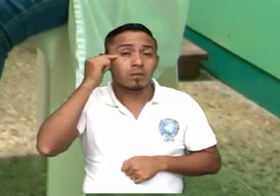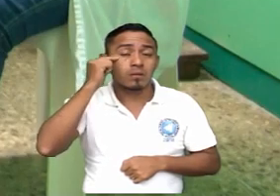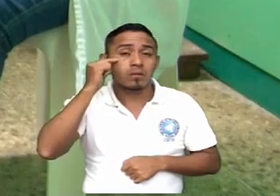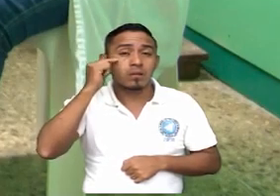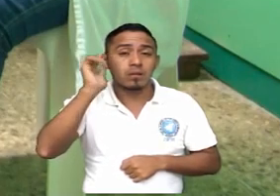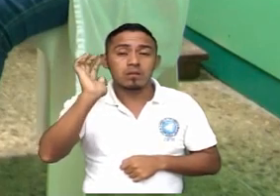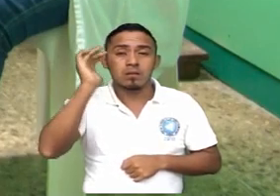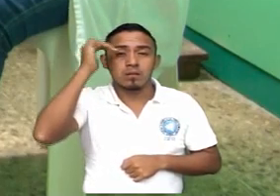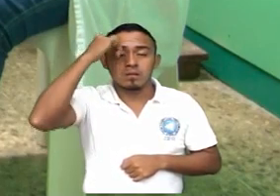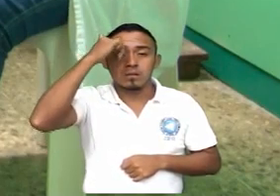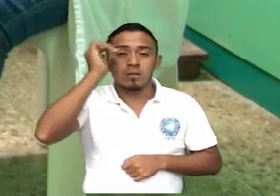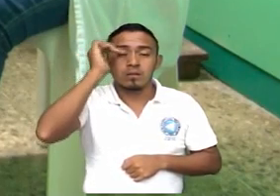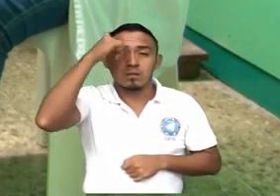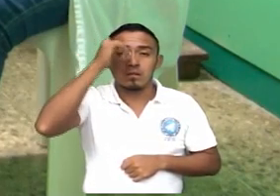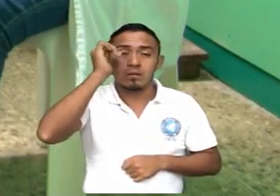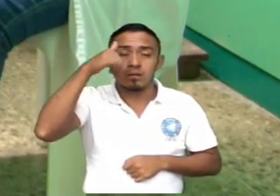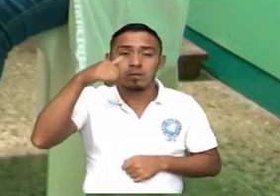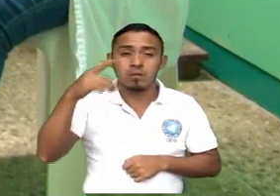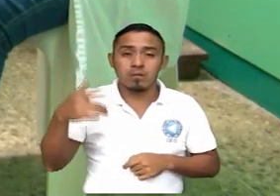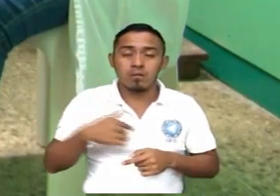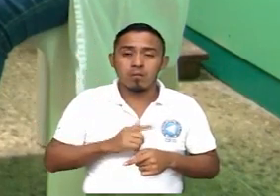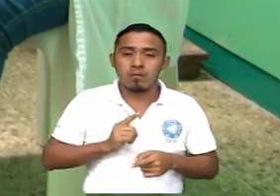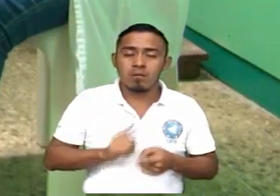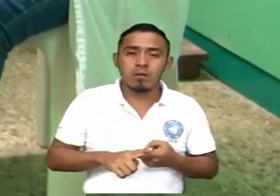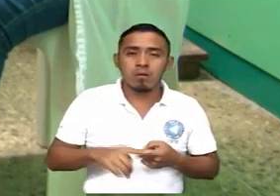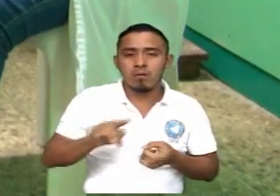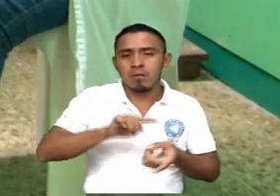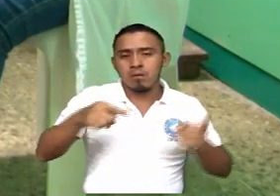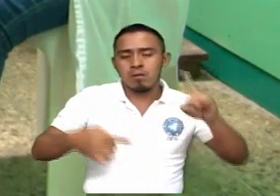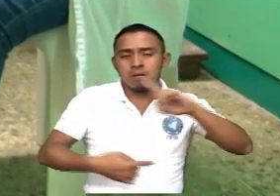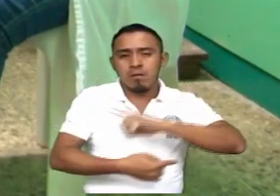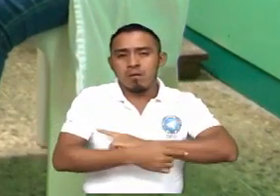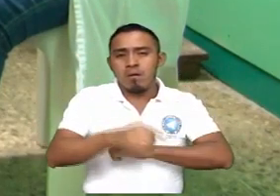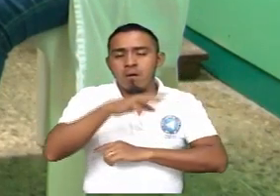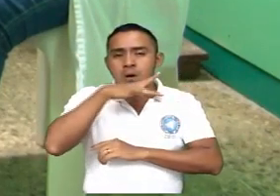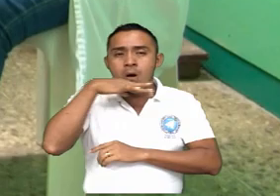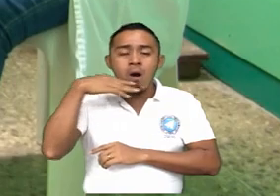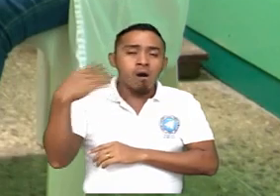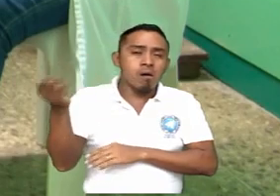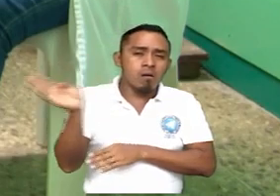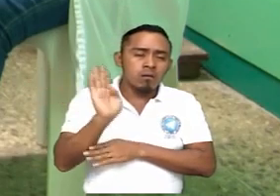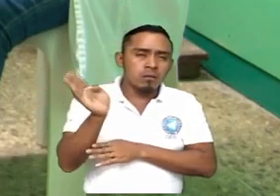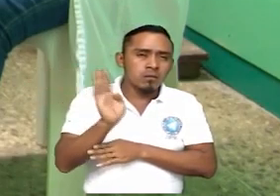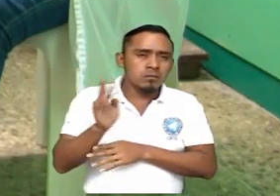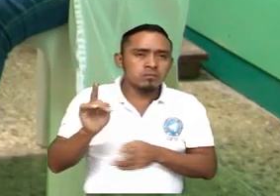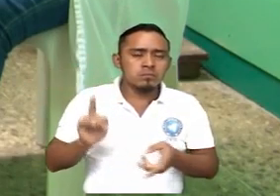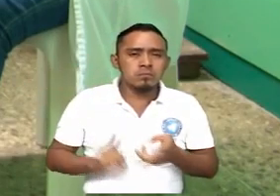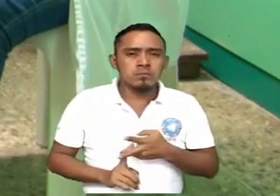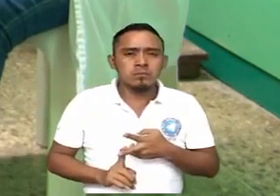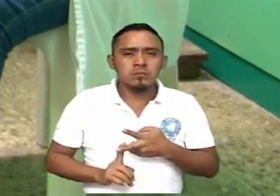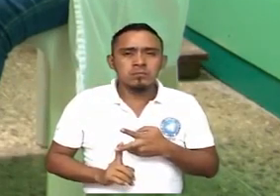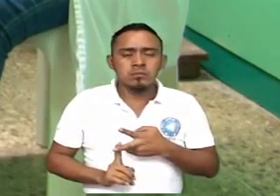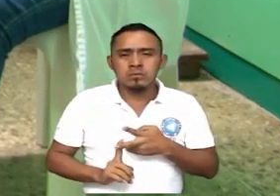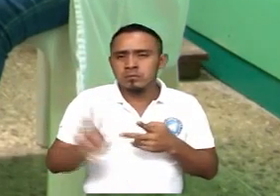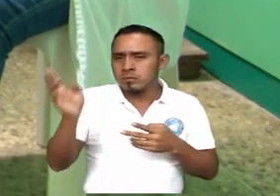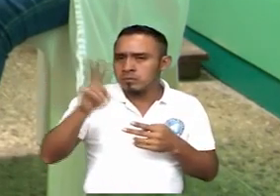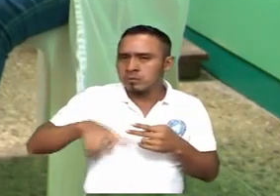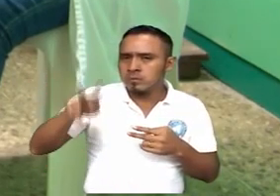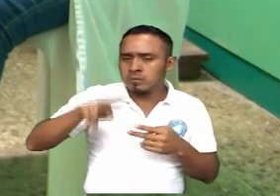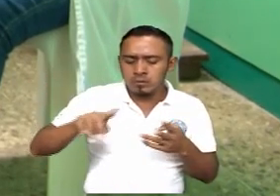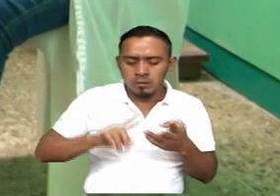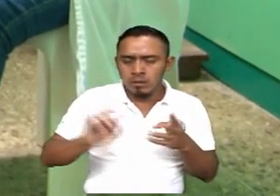ojo, lo que le dicen la gente los negritos, comienza a tener un color blanquecino o un color verdoso o